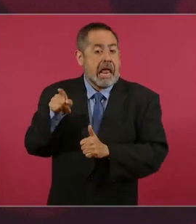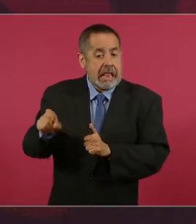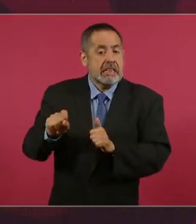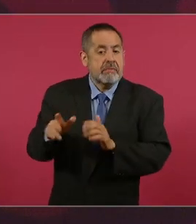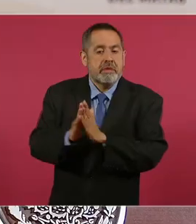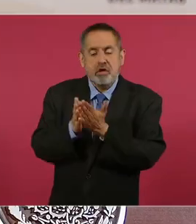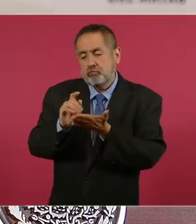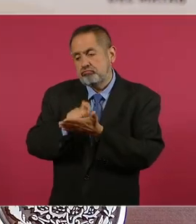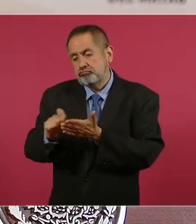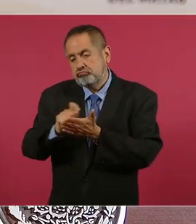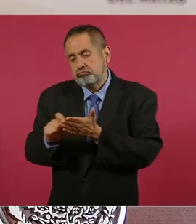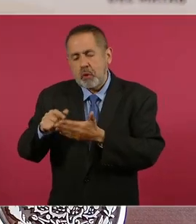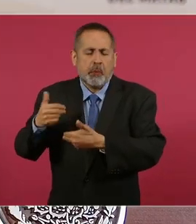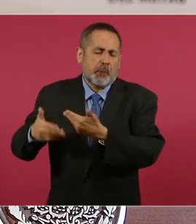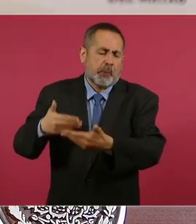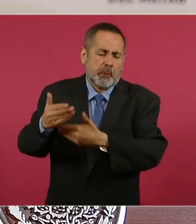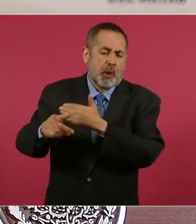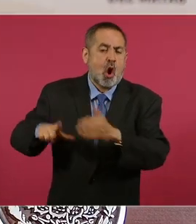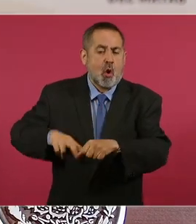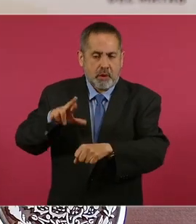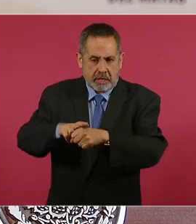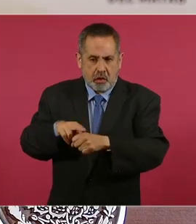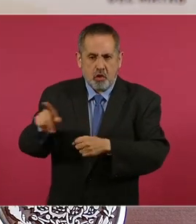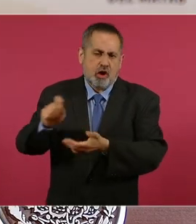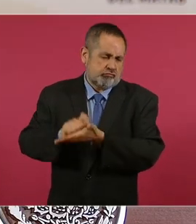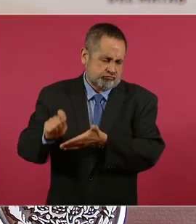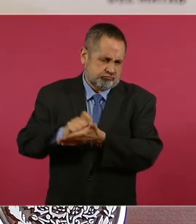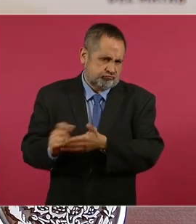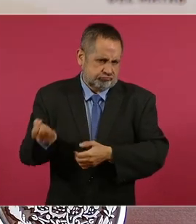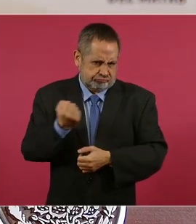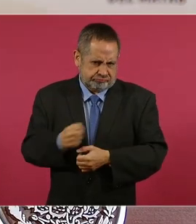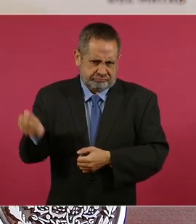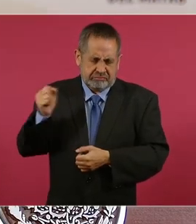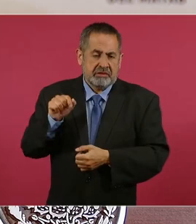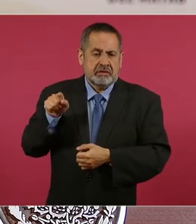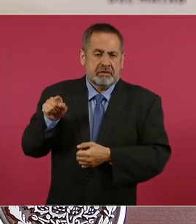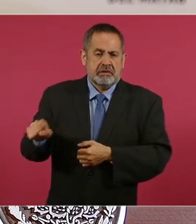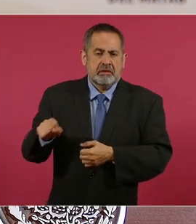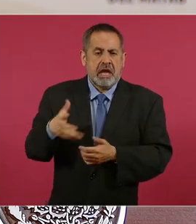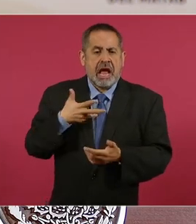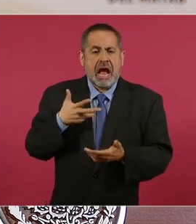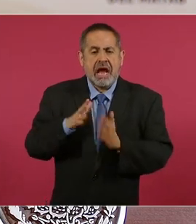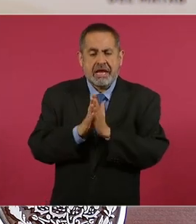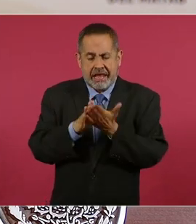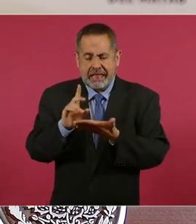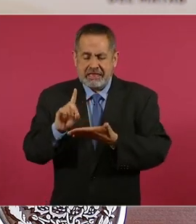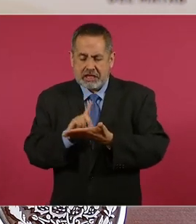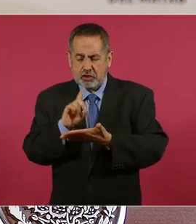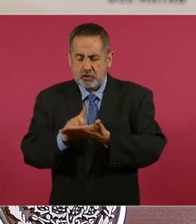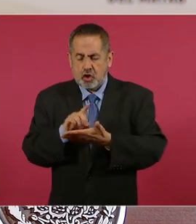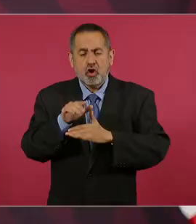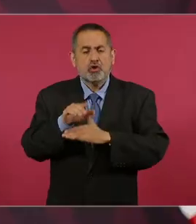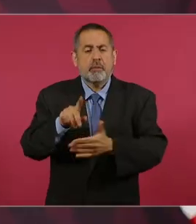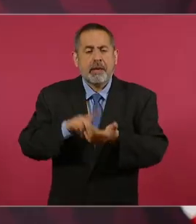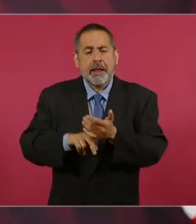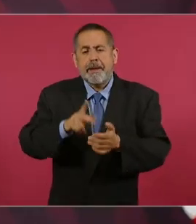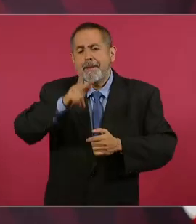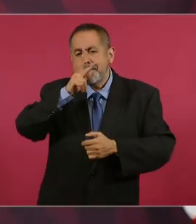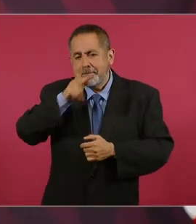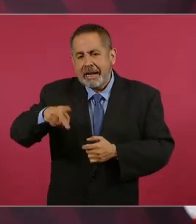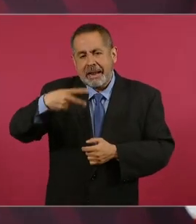Y luego llegó a ser gobernador y era escritor. Tiene un diccionario sobre mexicanismos,